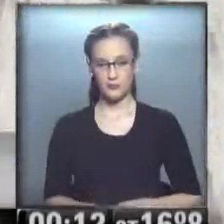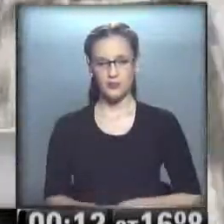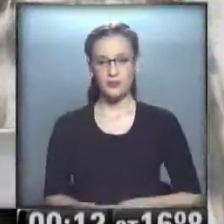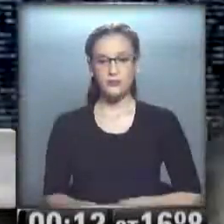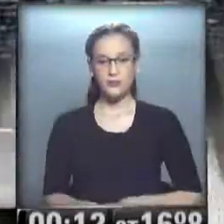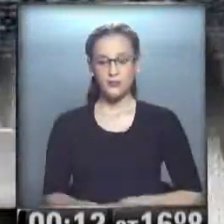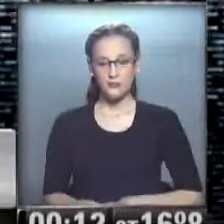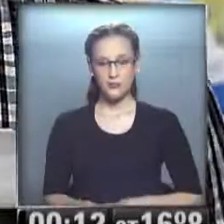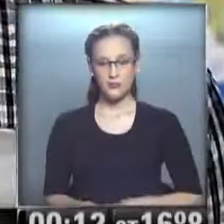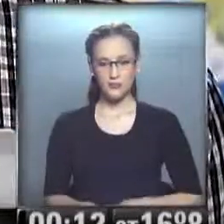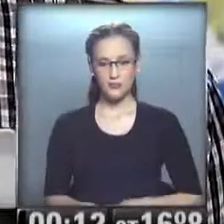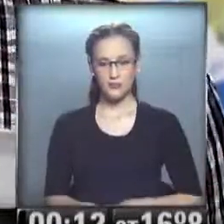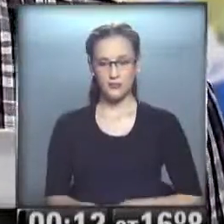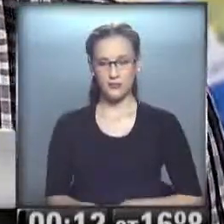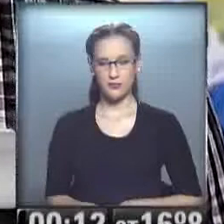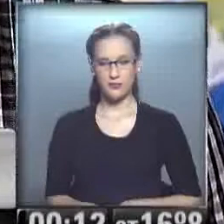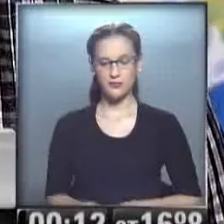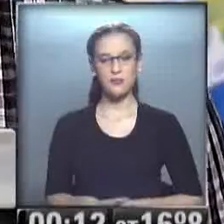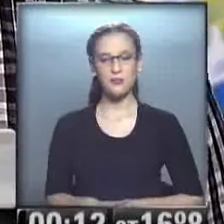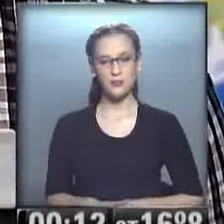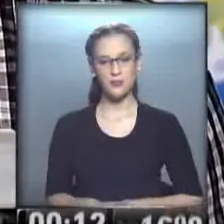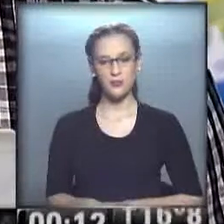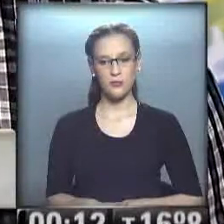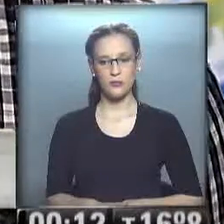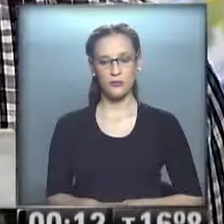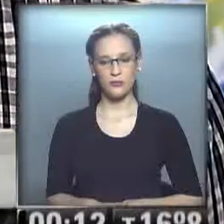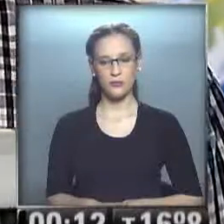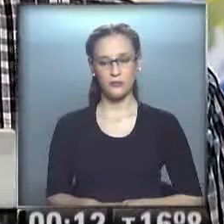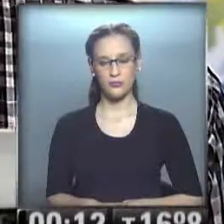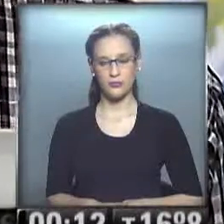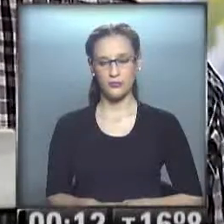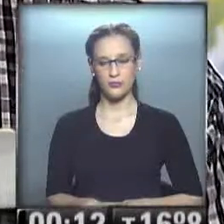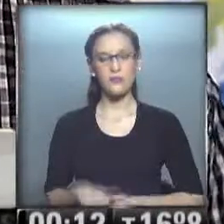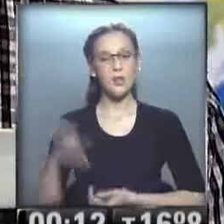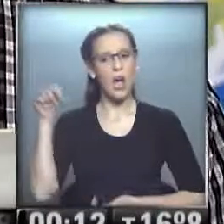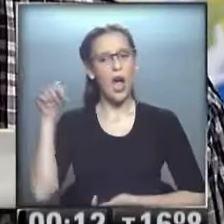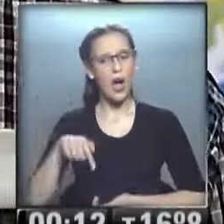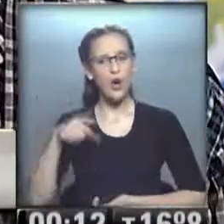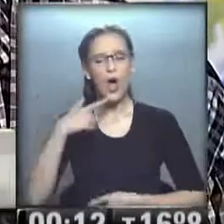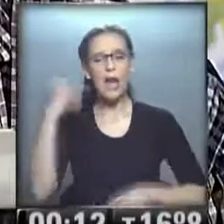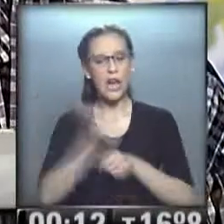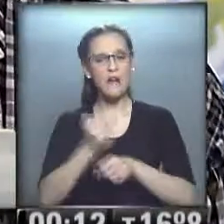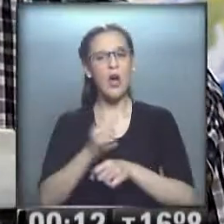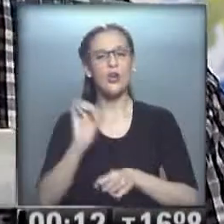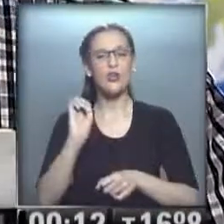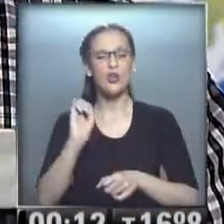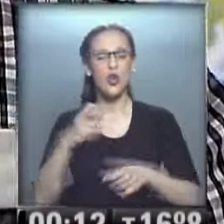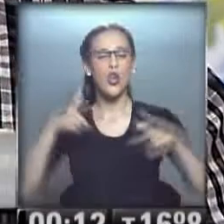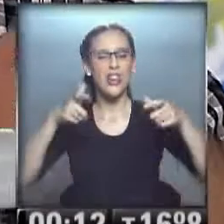leña llega a casa. Estamos a pleno con nuestro disco Esto es un abrazo, la